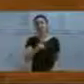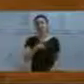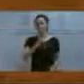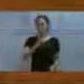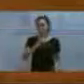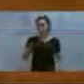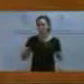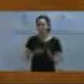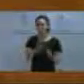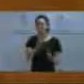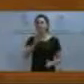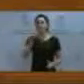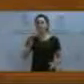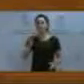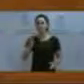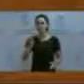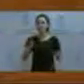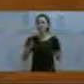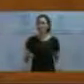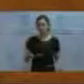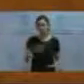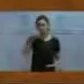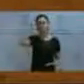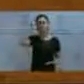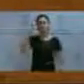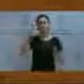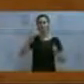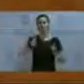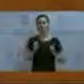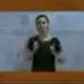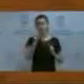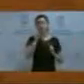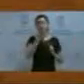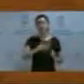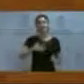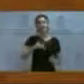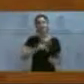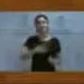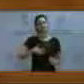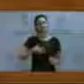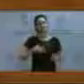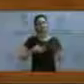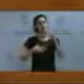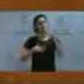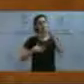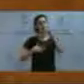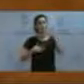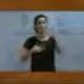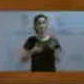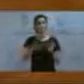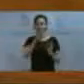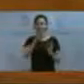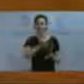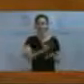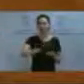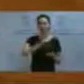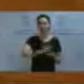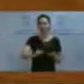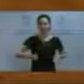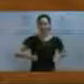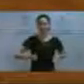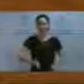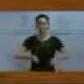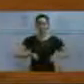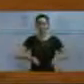Partido Popular, que pone en riesgo el estado de bienestar quien gasta despilfarrando, quien gasta